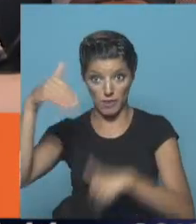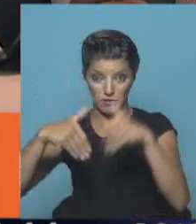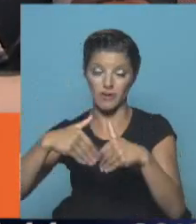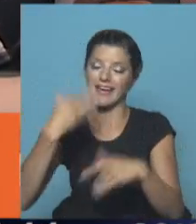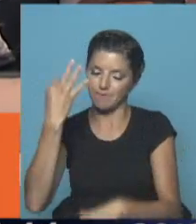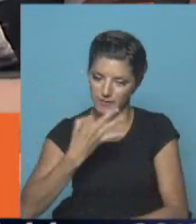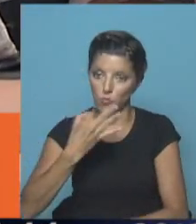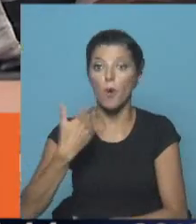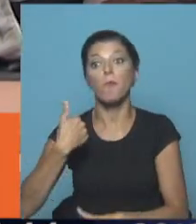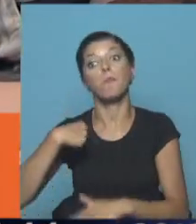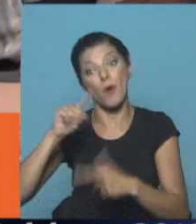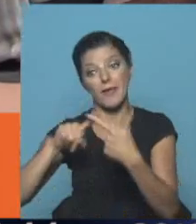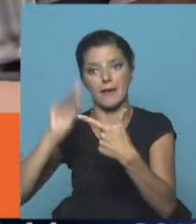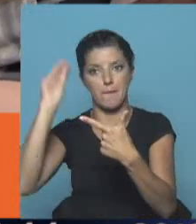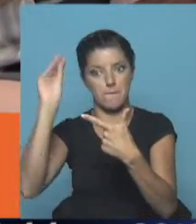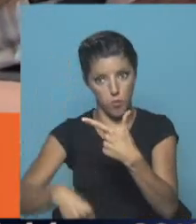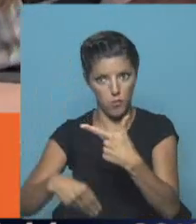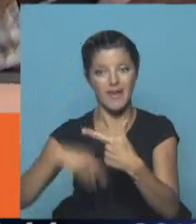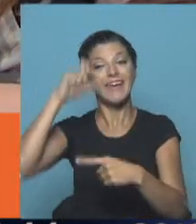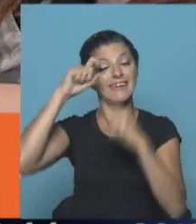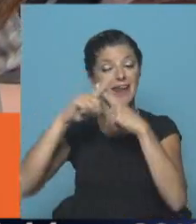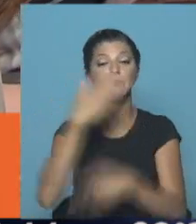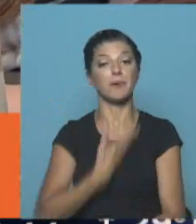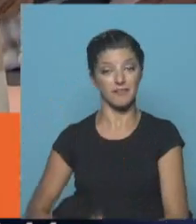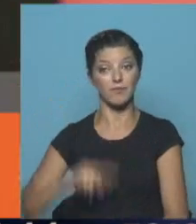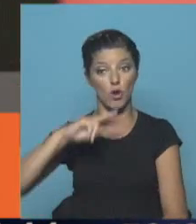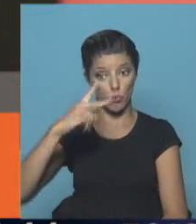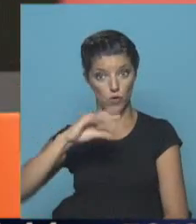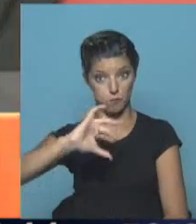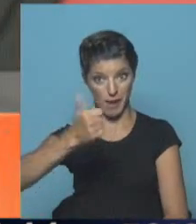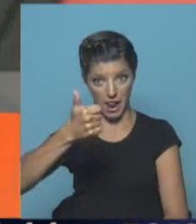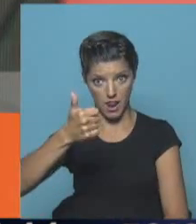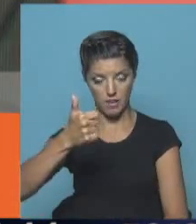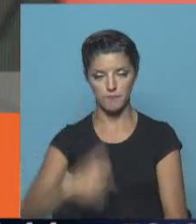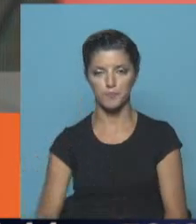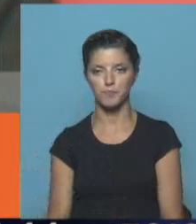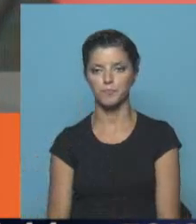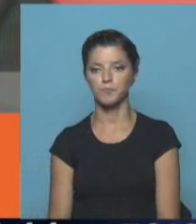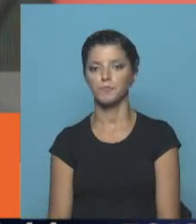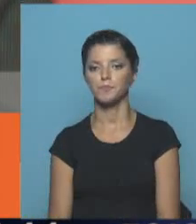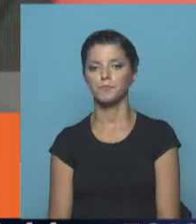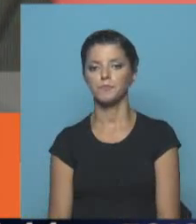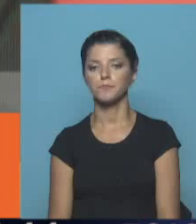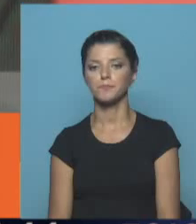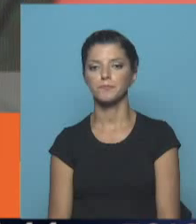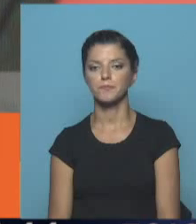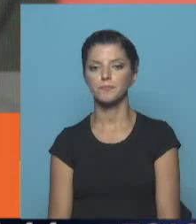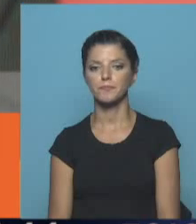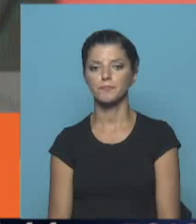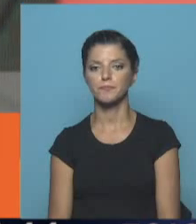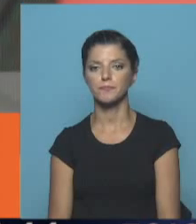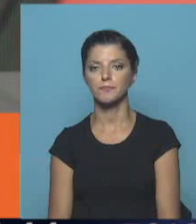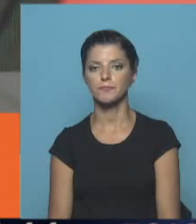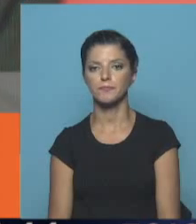ser que no gane y que el ex vicepresidente de Correa se lleve los votos. Estos